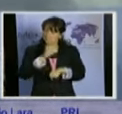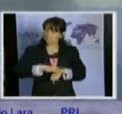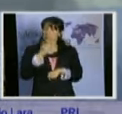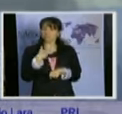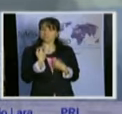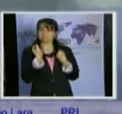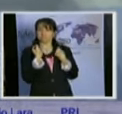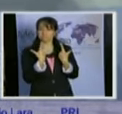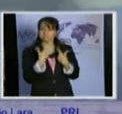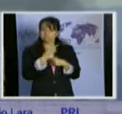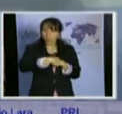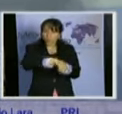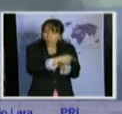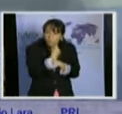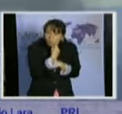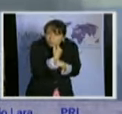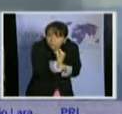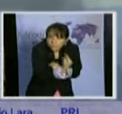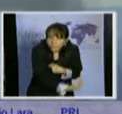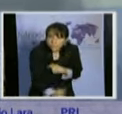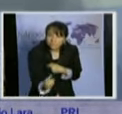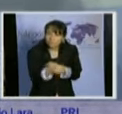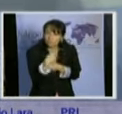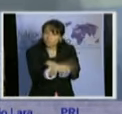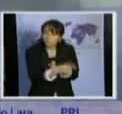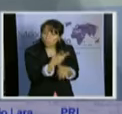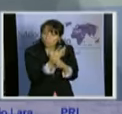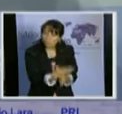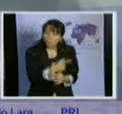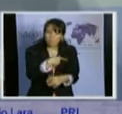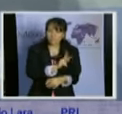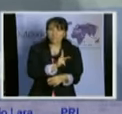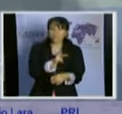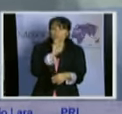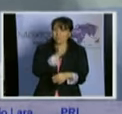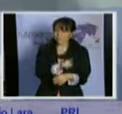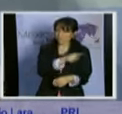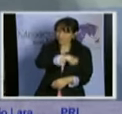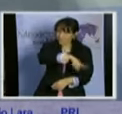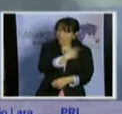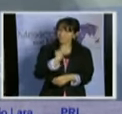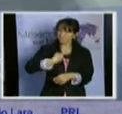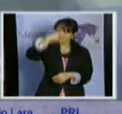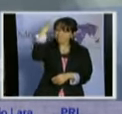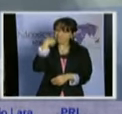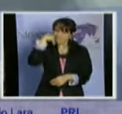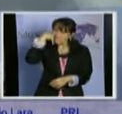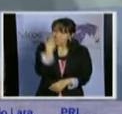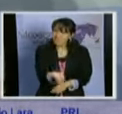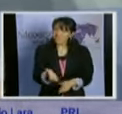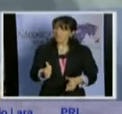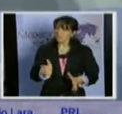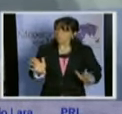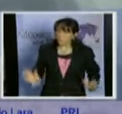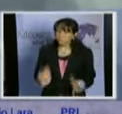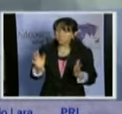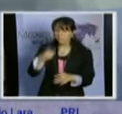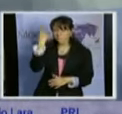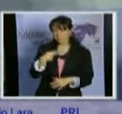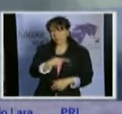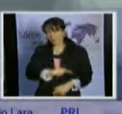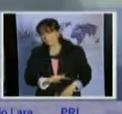de cuánta gente trabaja, los montos y sobre todo su deseo de erradicar la pobreza o como le querramos llamar.